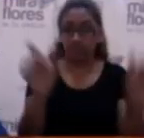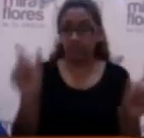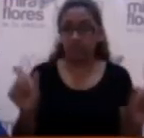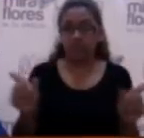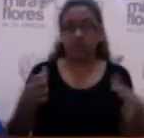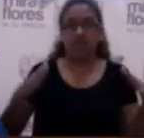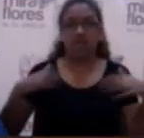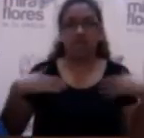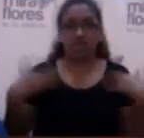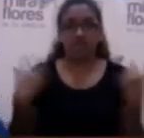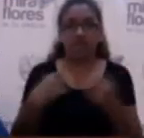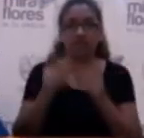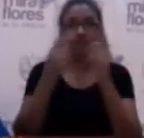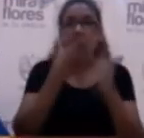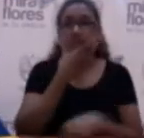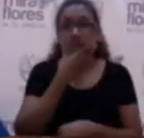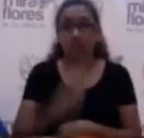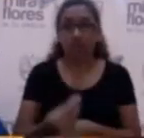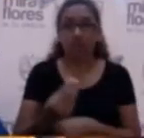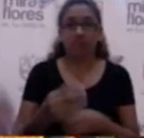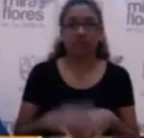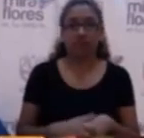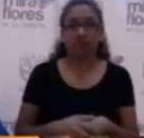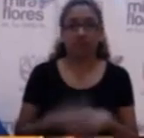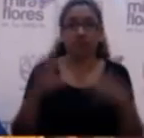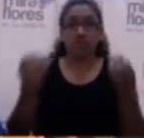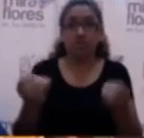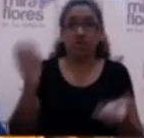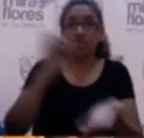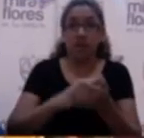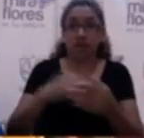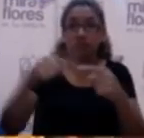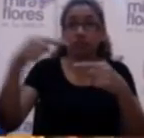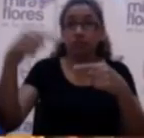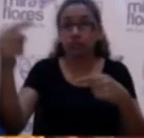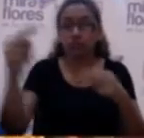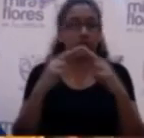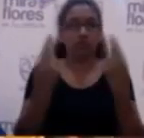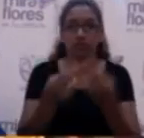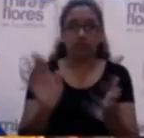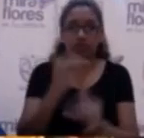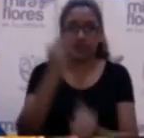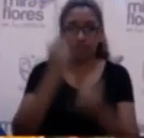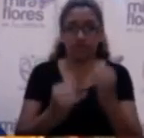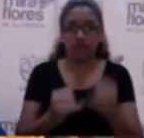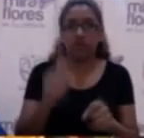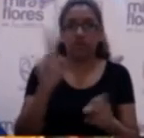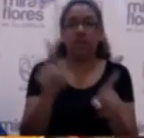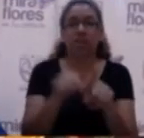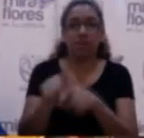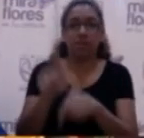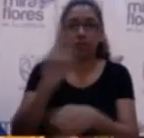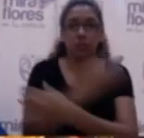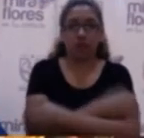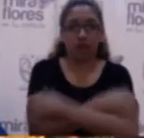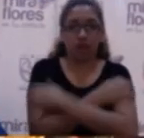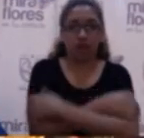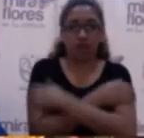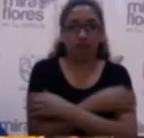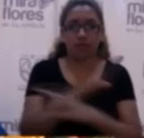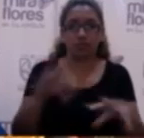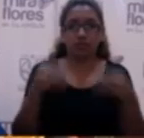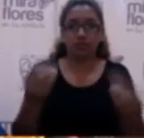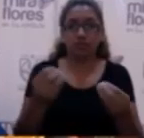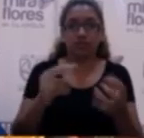Consejo una feliz Navidad, porque ya no tenemos más sesiones antes de la Navidad. Y un abrazo también por lo